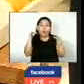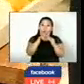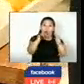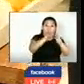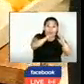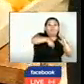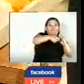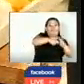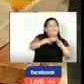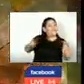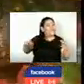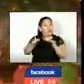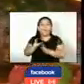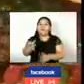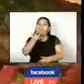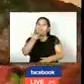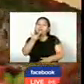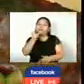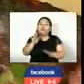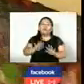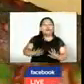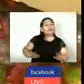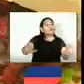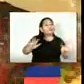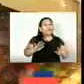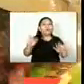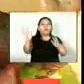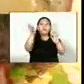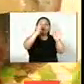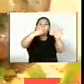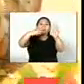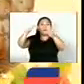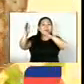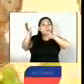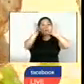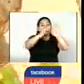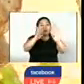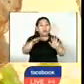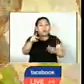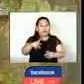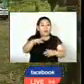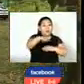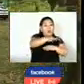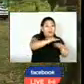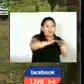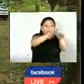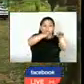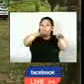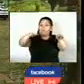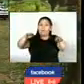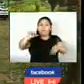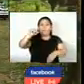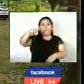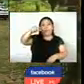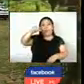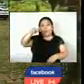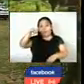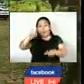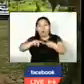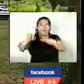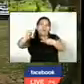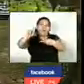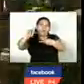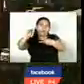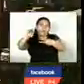que se disfrutan al aire libre donde la brisa de la cordillera Apaneca y la Matepec golpea de una manera